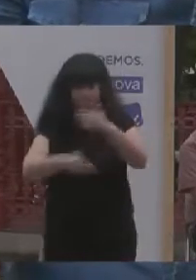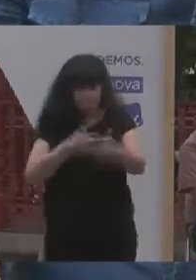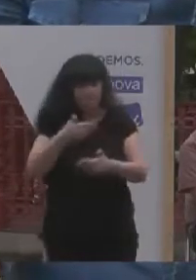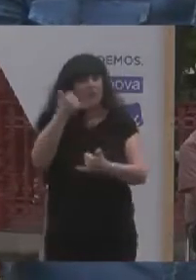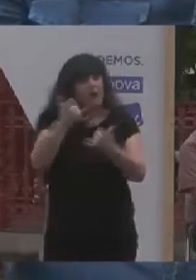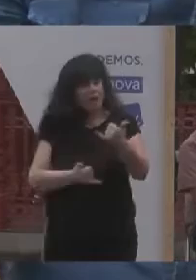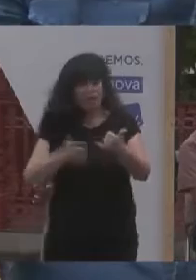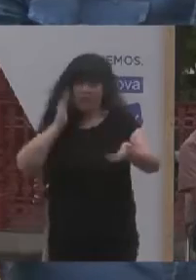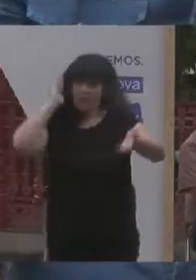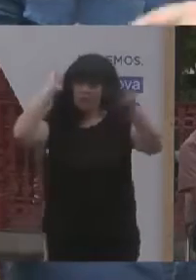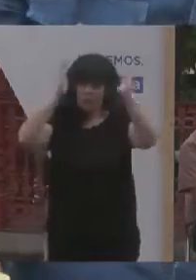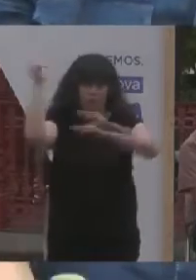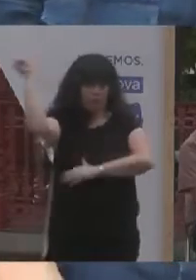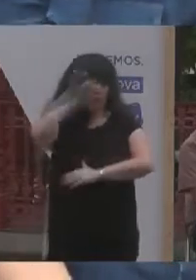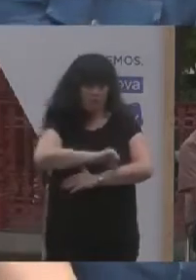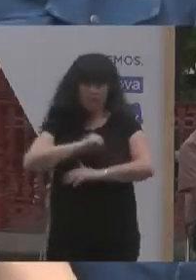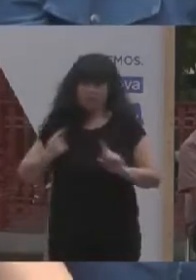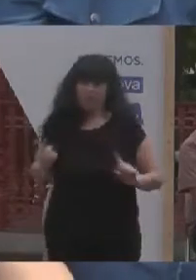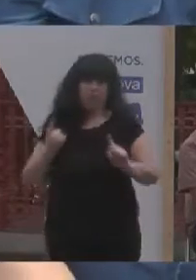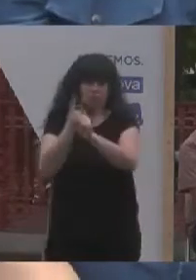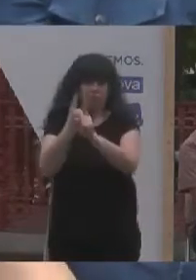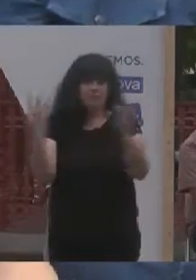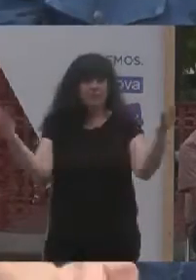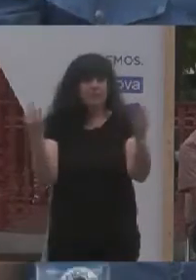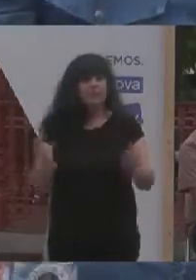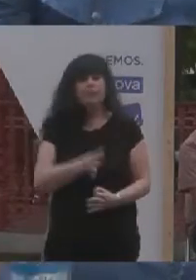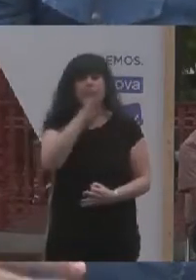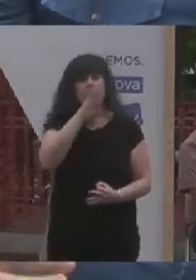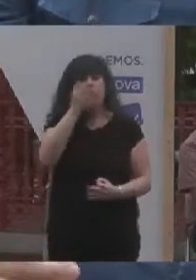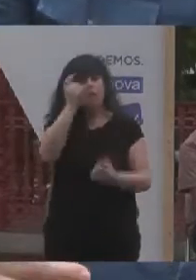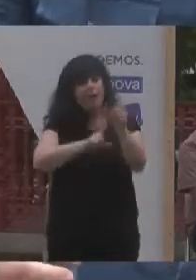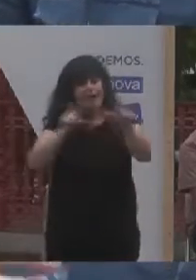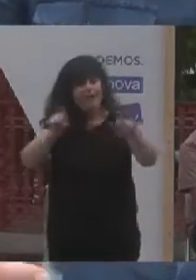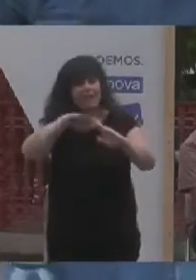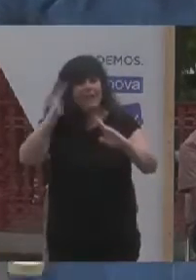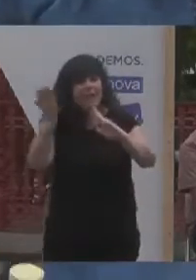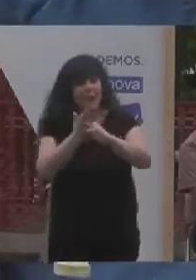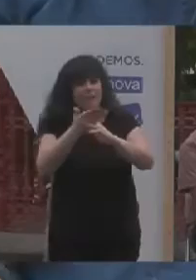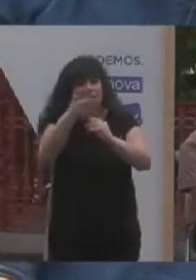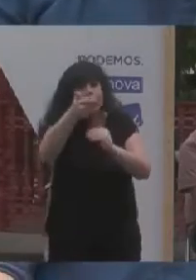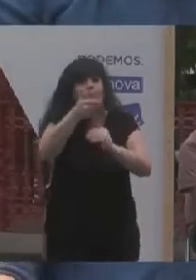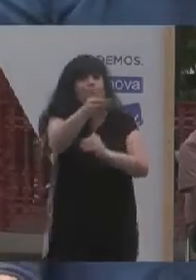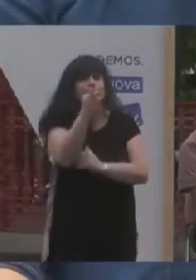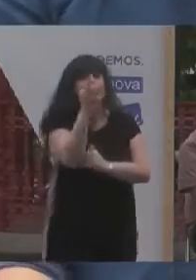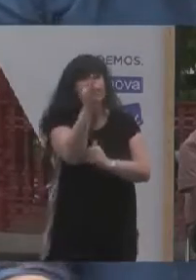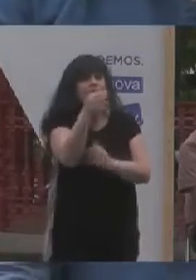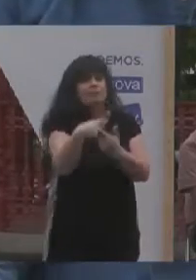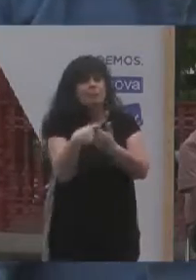as violencias machistas que nos aparcan a metade da poboación dese futuro que queremos para